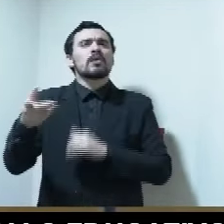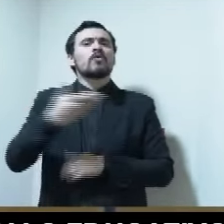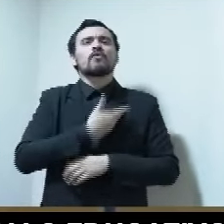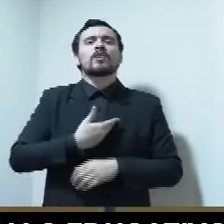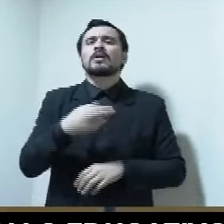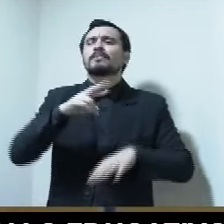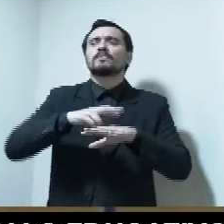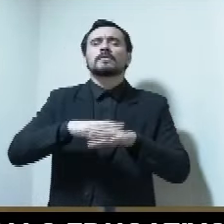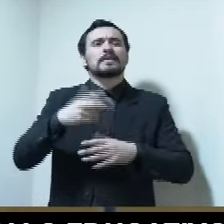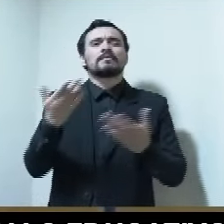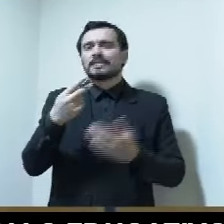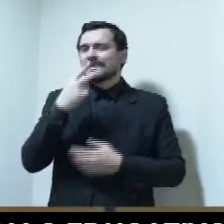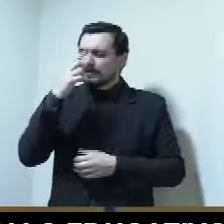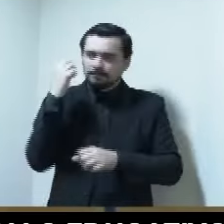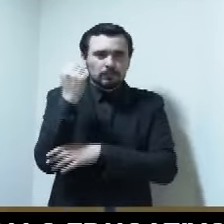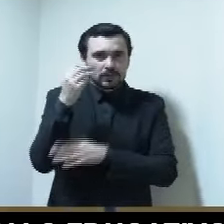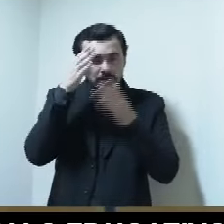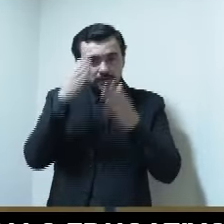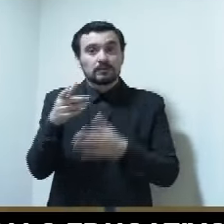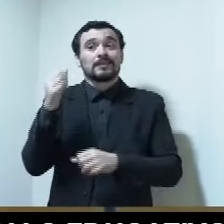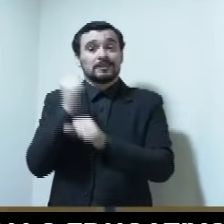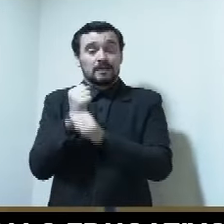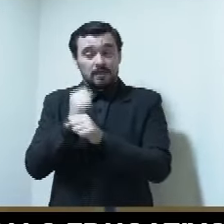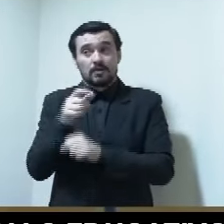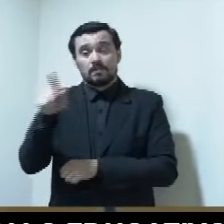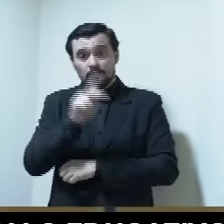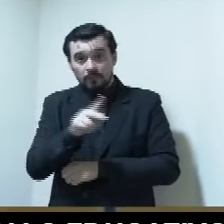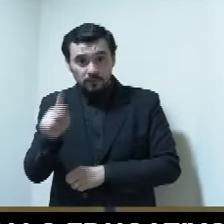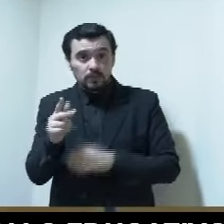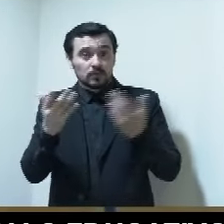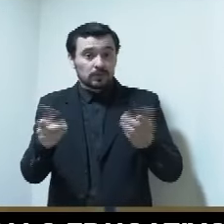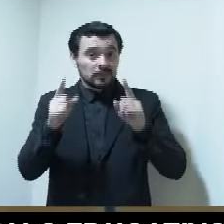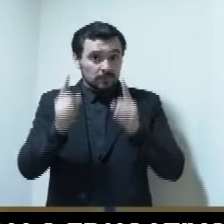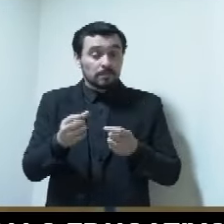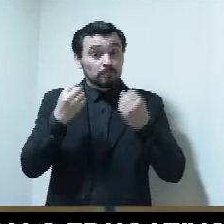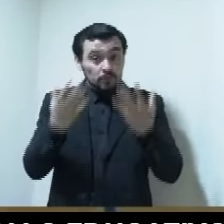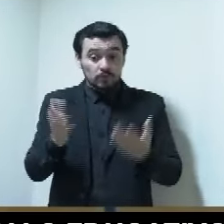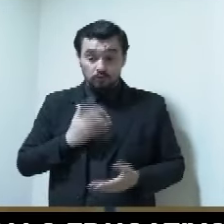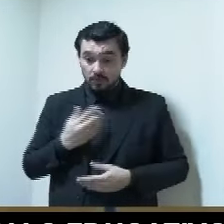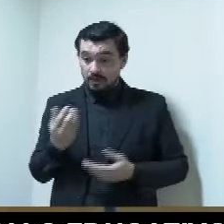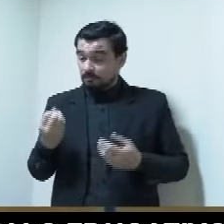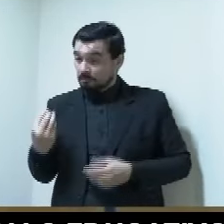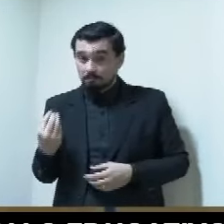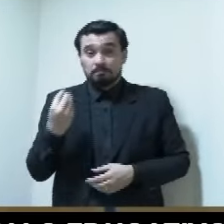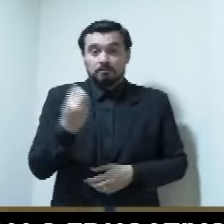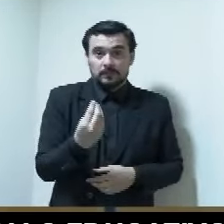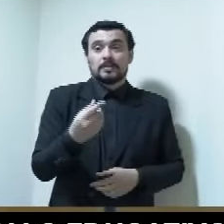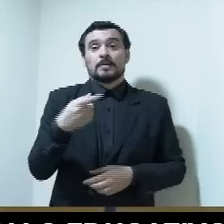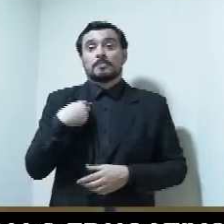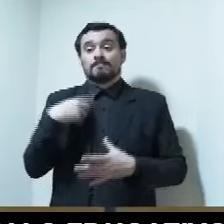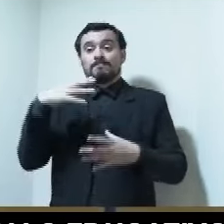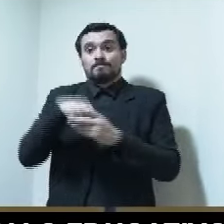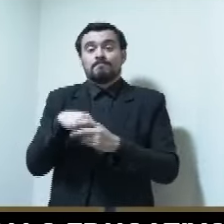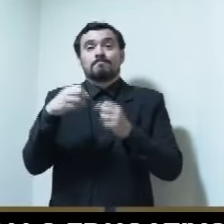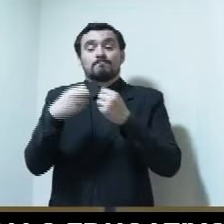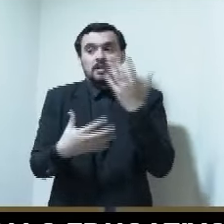es reivindicar la noble labor de nuestros docentes. Es por ello que apenas asumimos, instruí a los miembros de mi gabinete